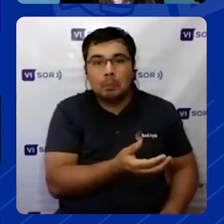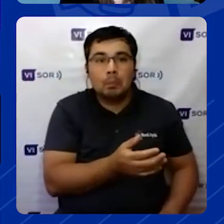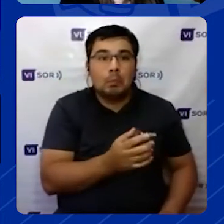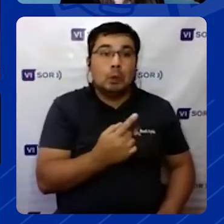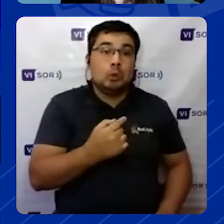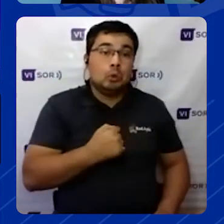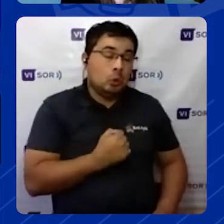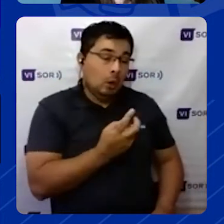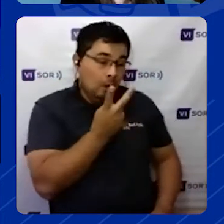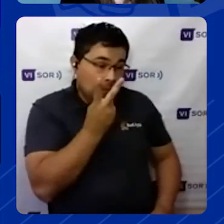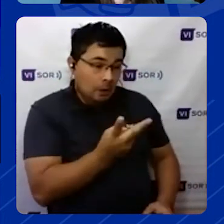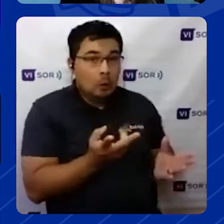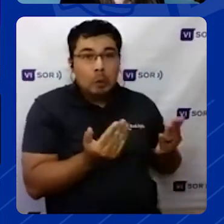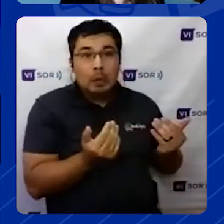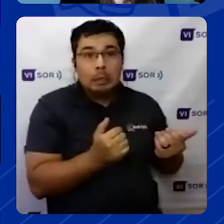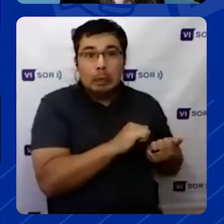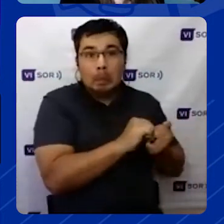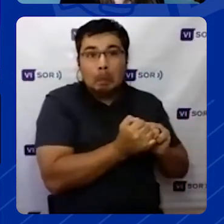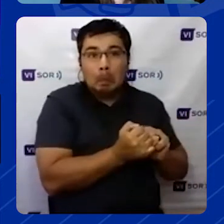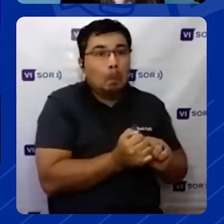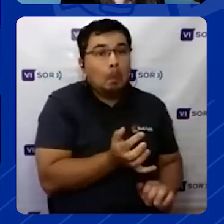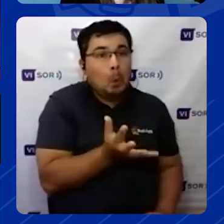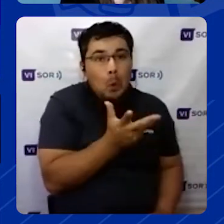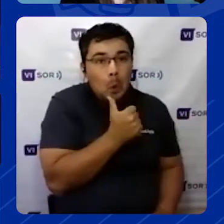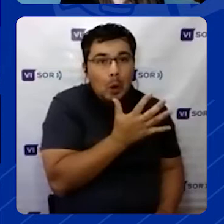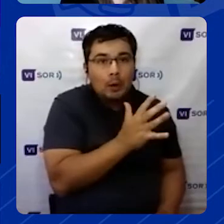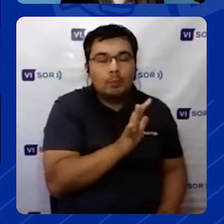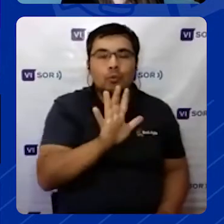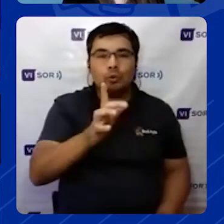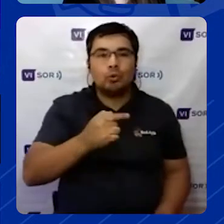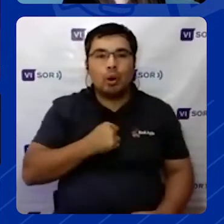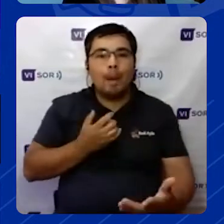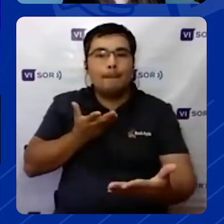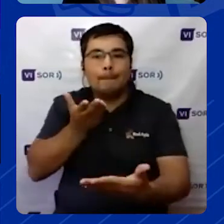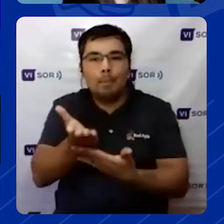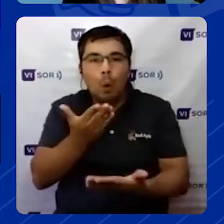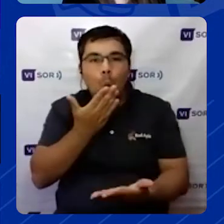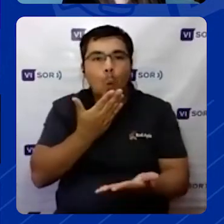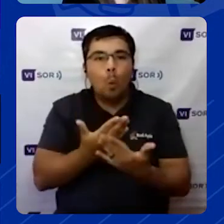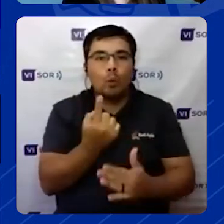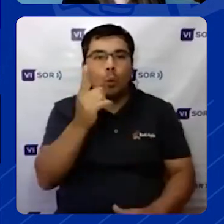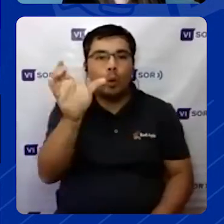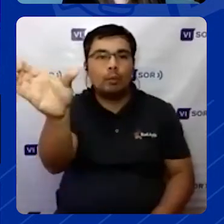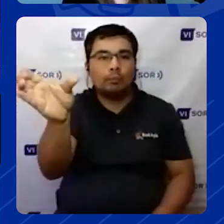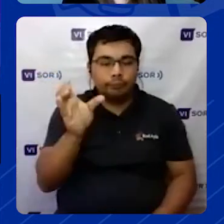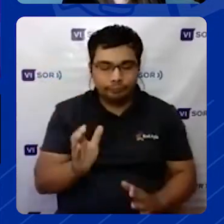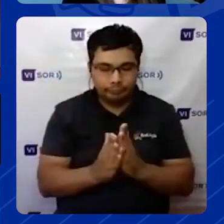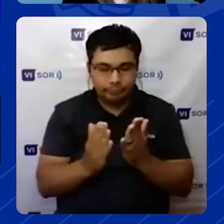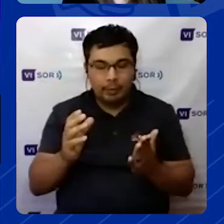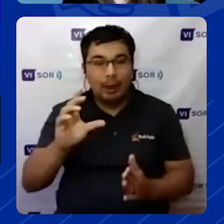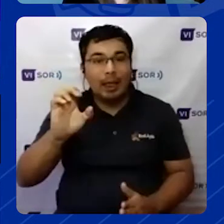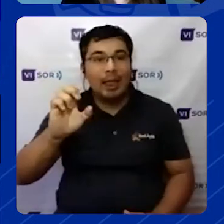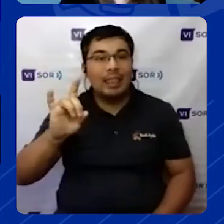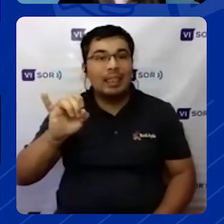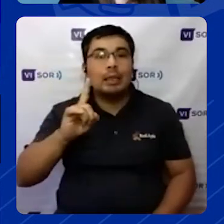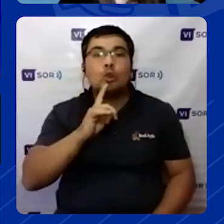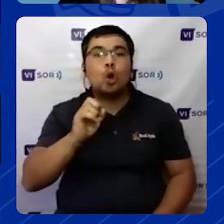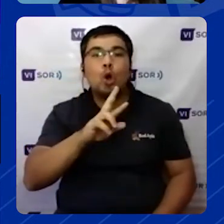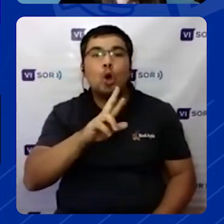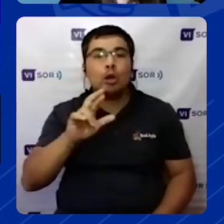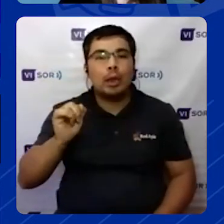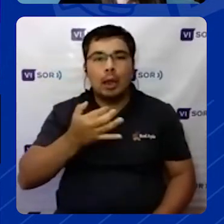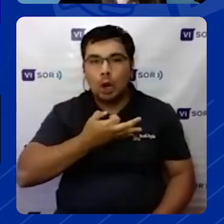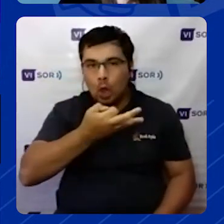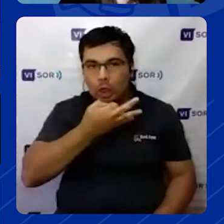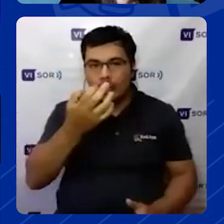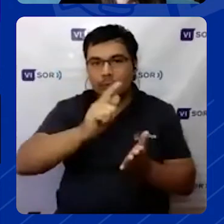de adaptación. Yo, por ejemplo, suelo proponer, cuando alguna vez alguna editorial nos ha dicho, oye, ¿cómo enfocar esto? Ustedes hagan un libro de texto